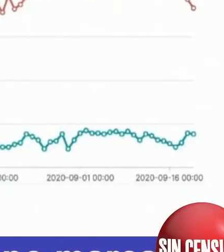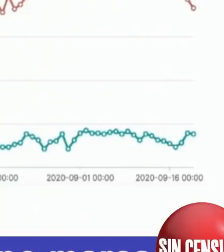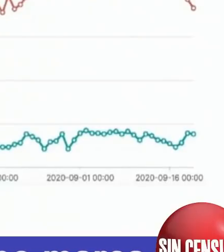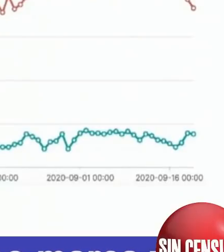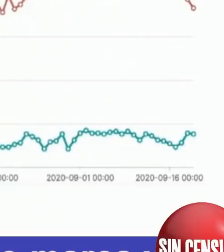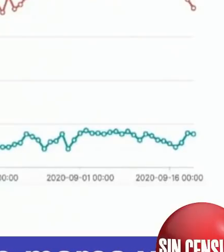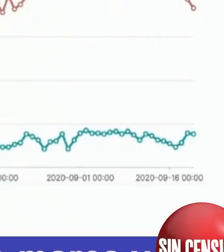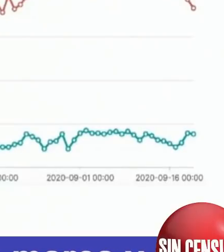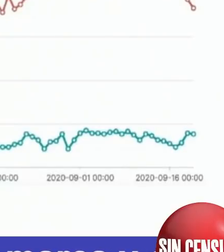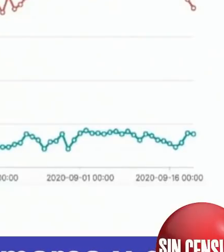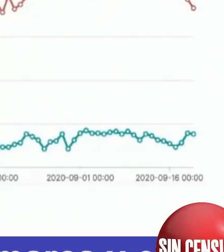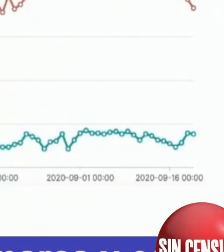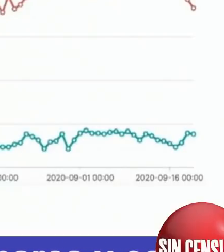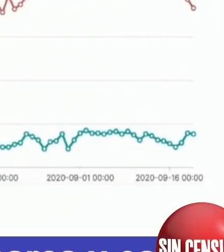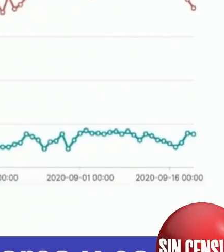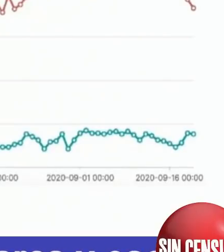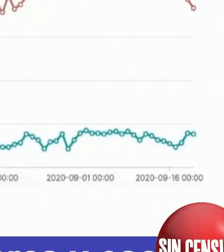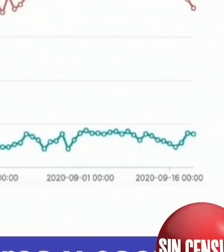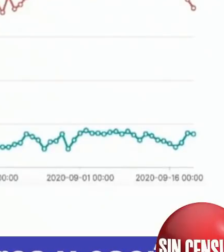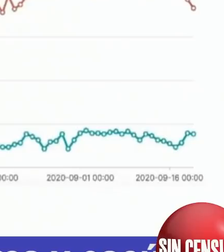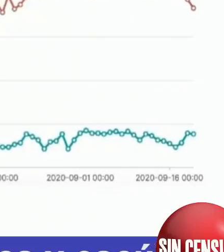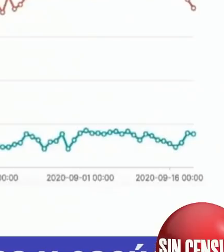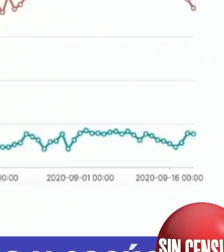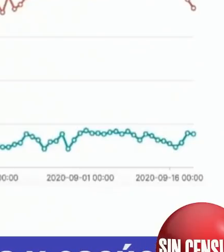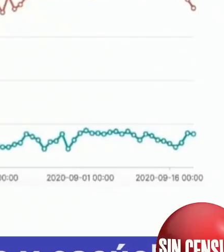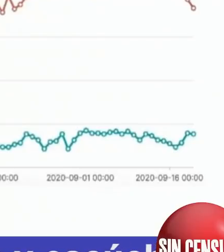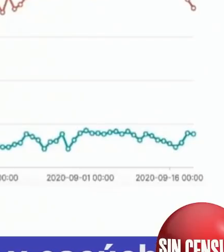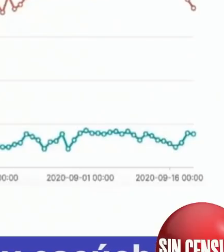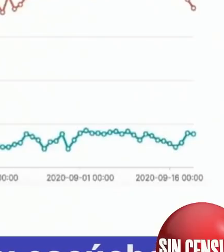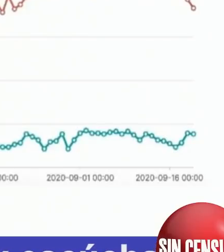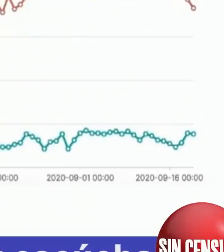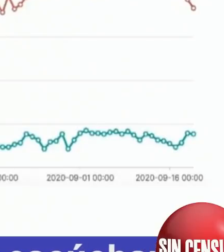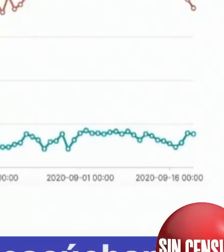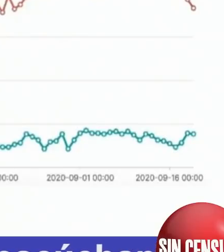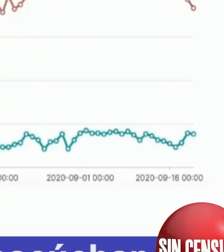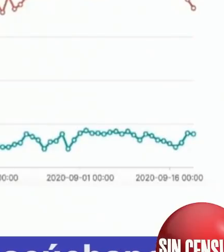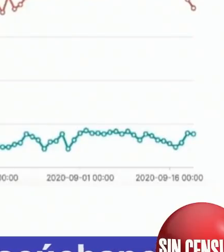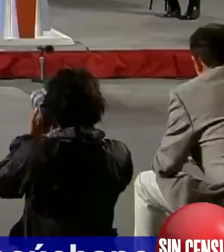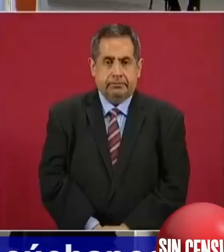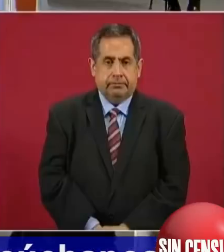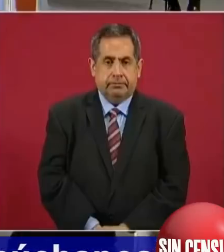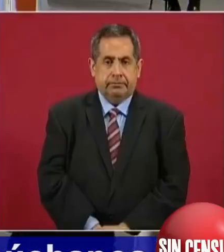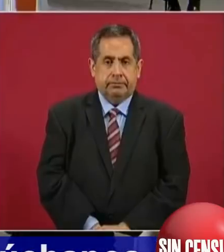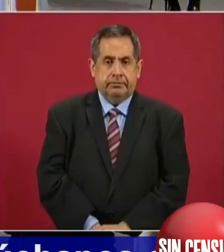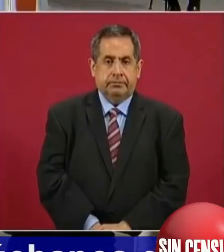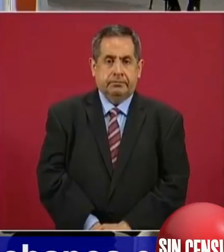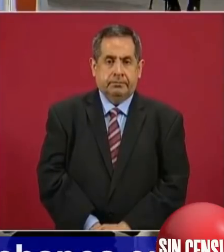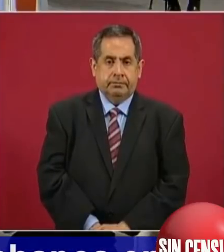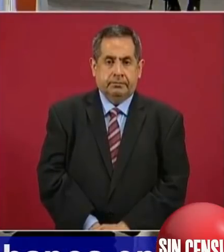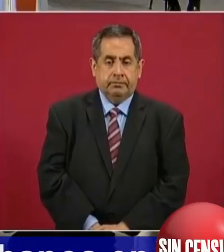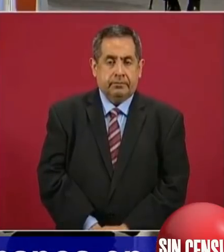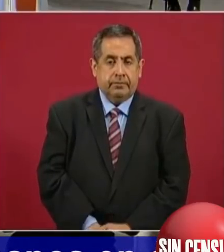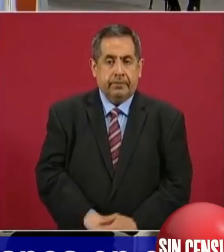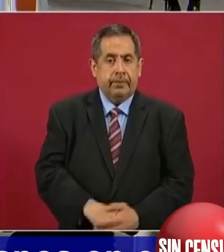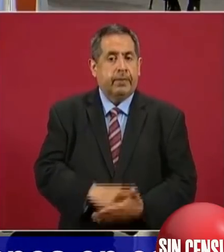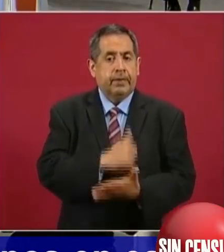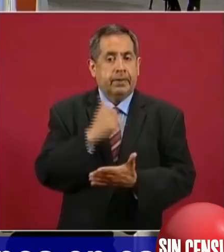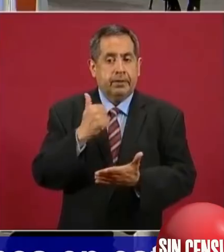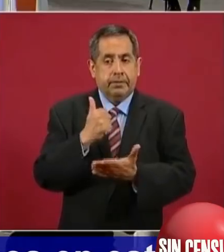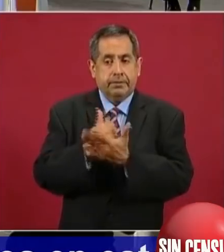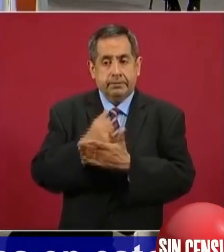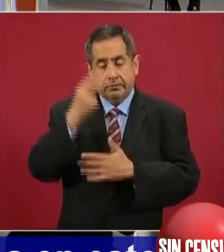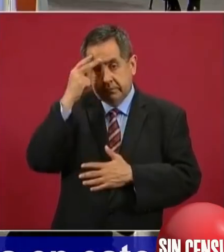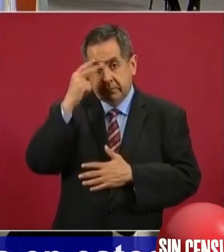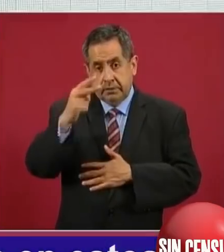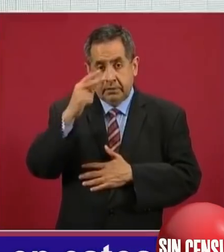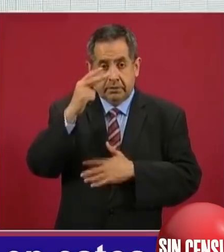de cambio que se pueda apreciar hasta el momento. La siguiente. La Ciudad de México, hemos insistido